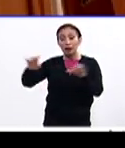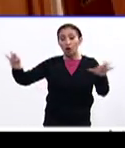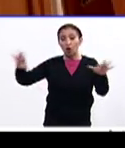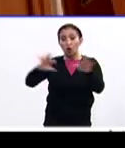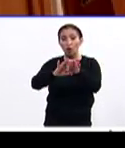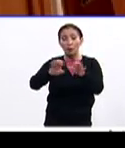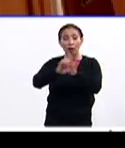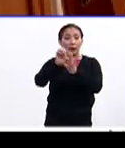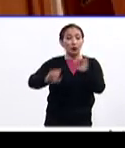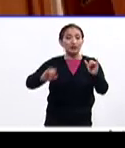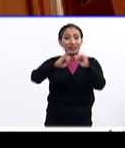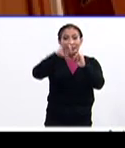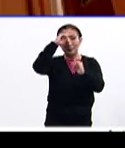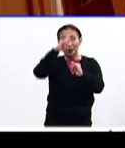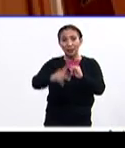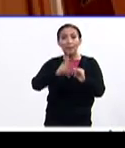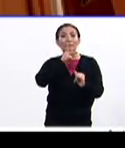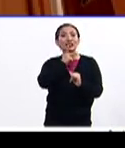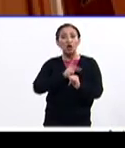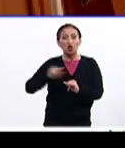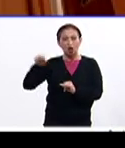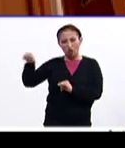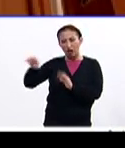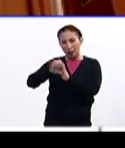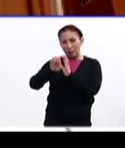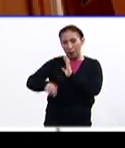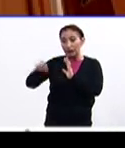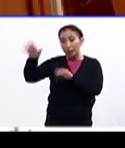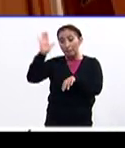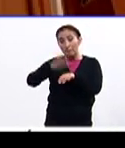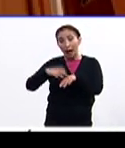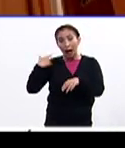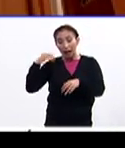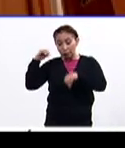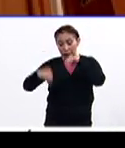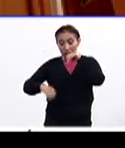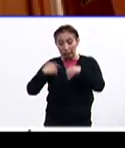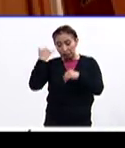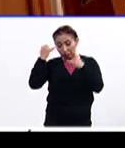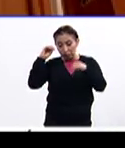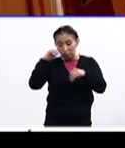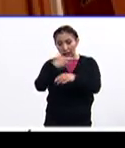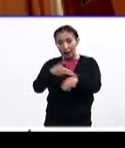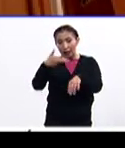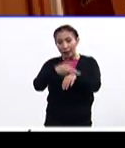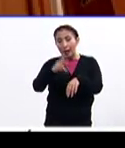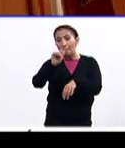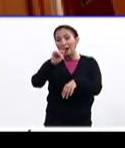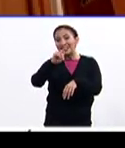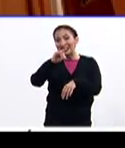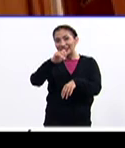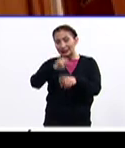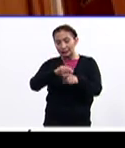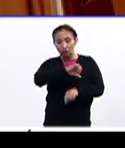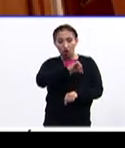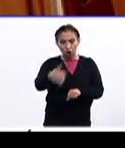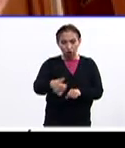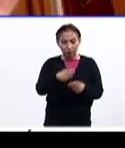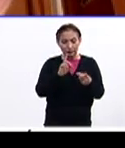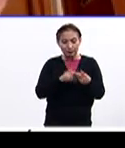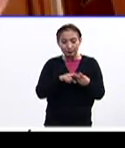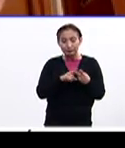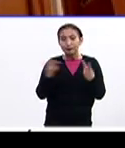Por ejemplo, el Instituto Mexicano del Petróleo es el mayor productor de patentes en México. Esa es una. Y por el otro